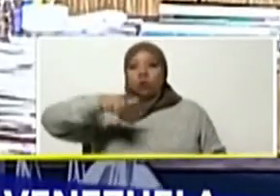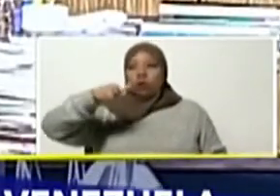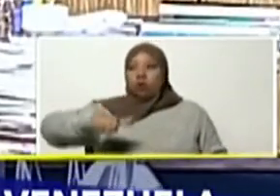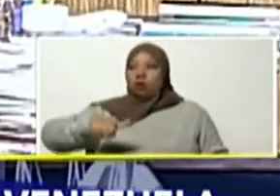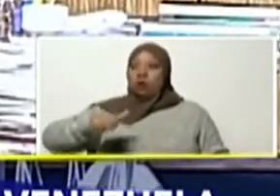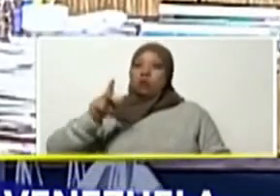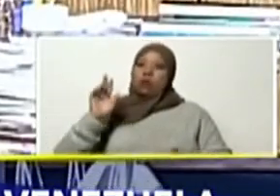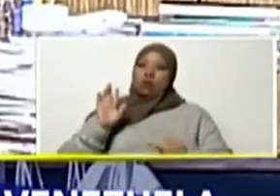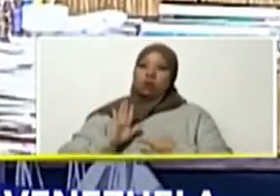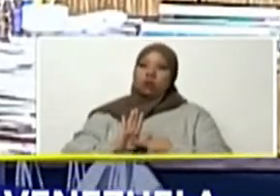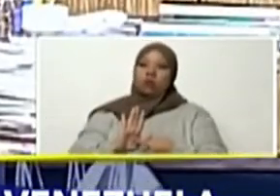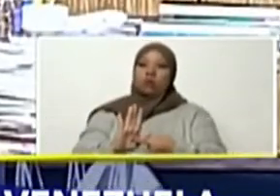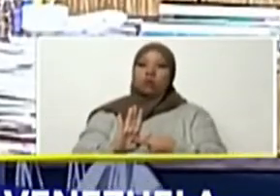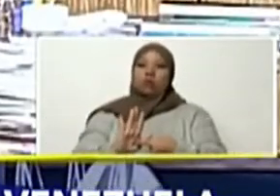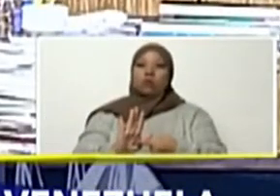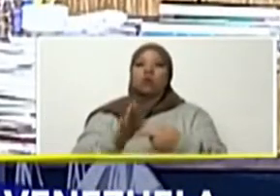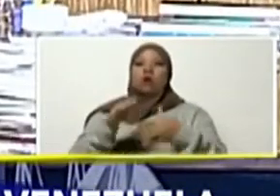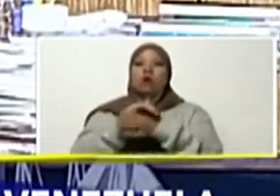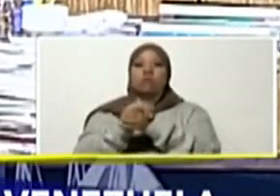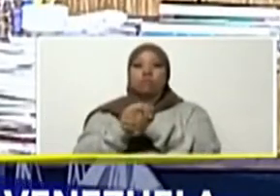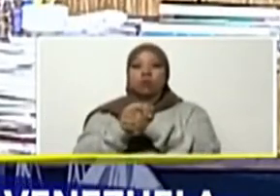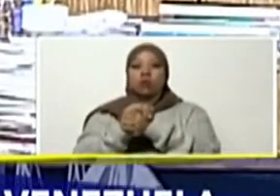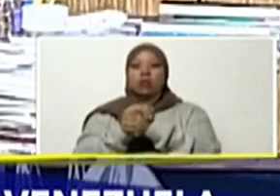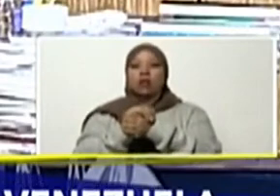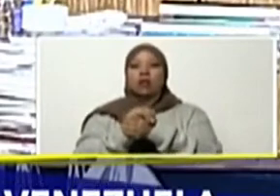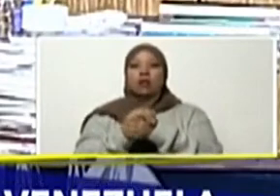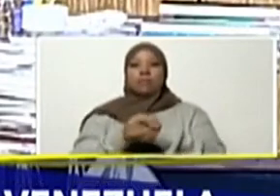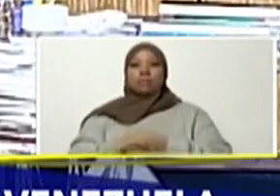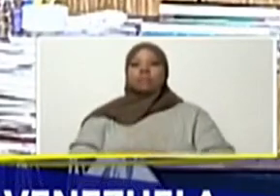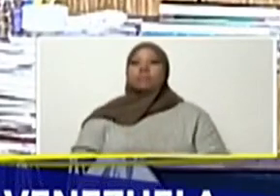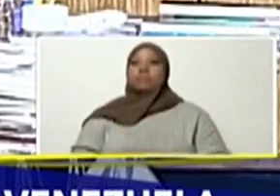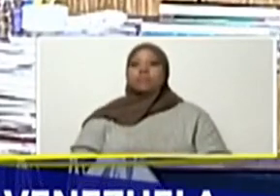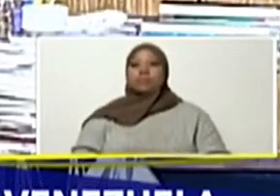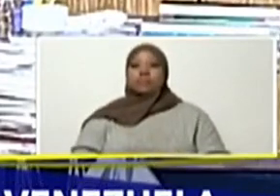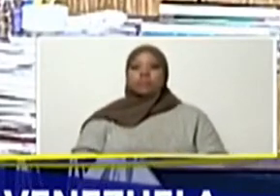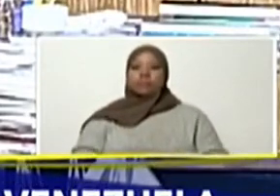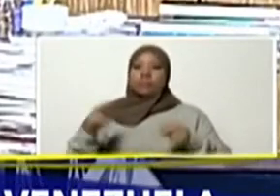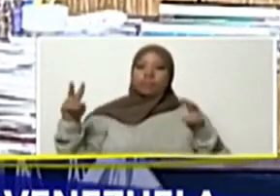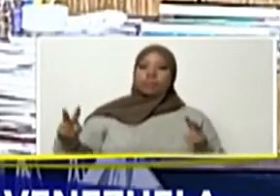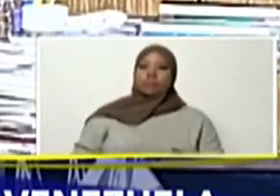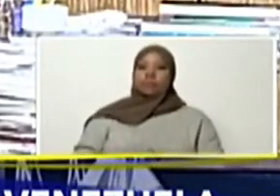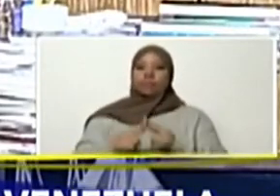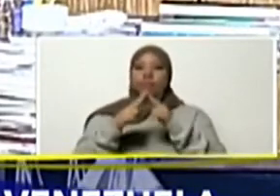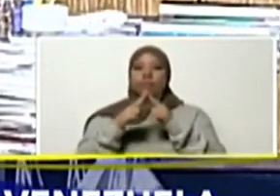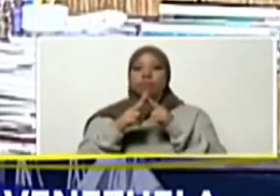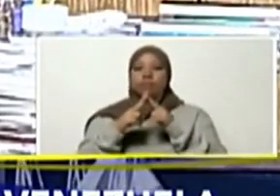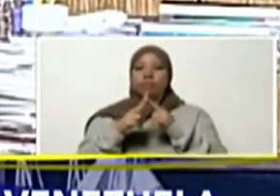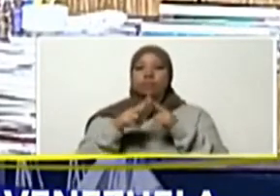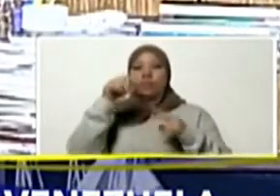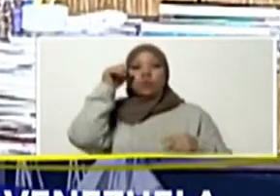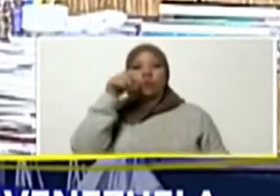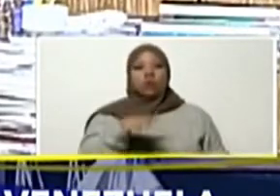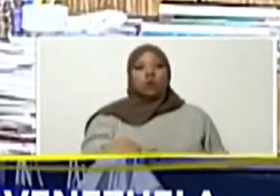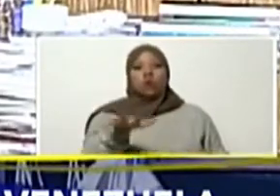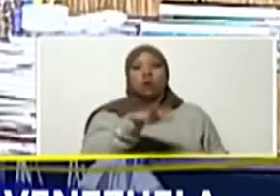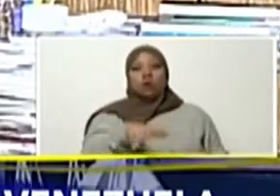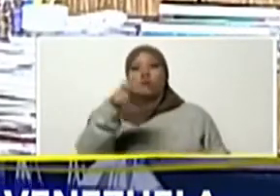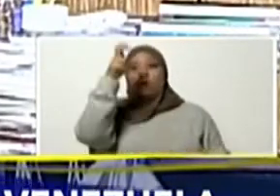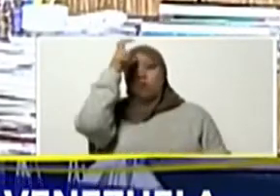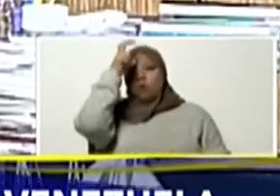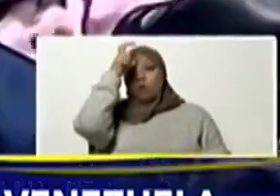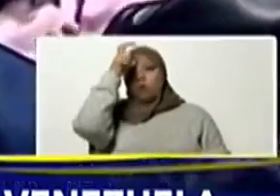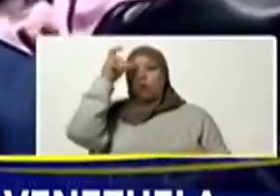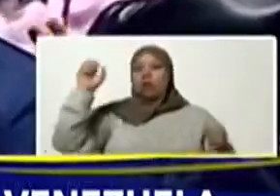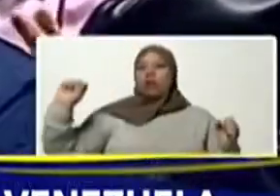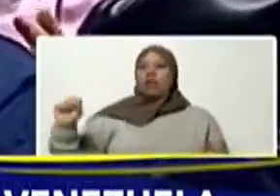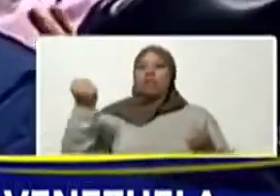Impresionante, Adán, querido compañero Adán Chávez. Nos encontramos al pueblo de Egipto gritando